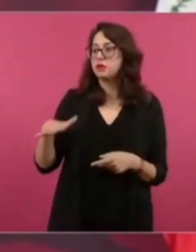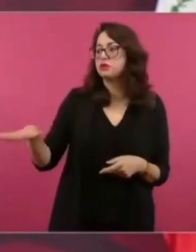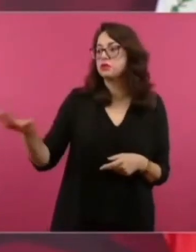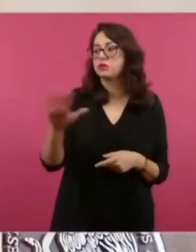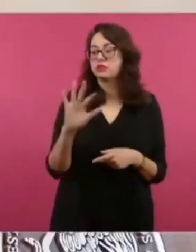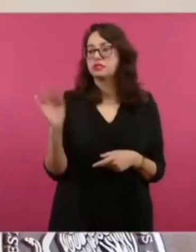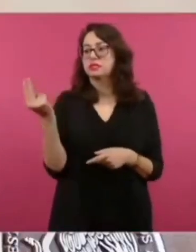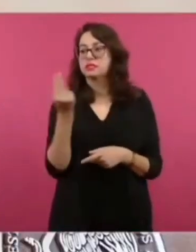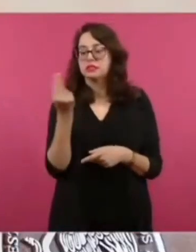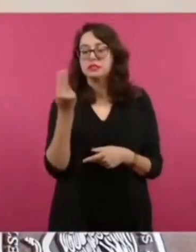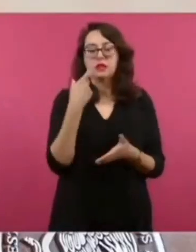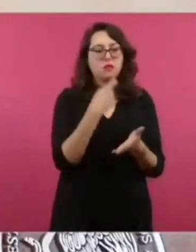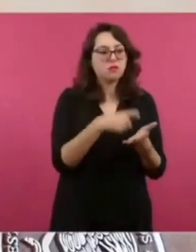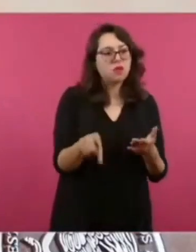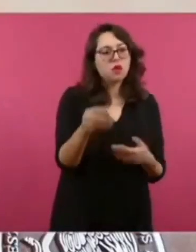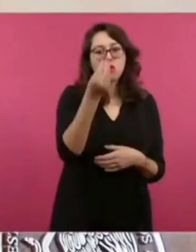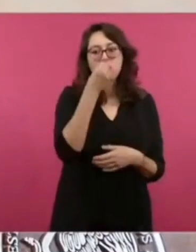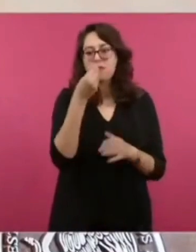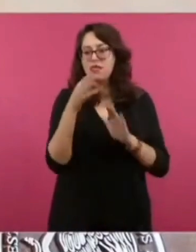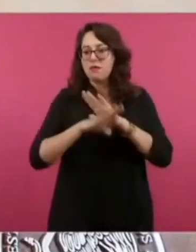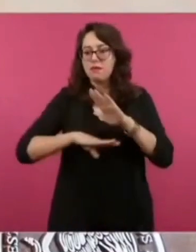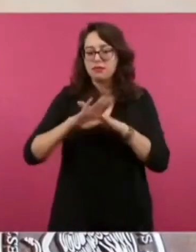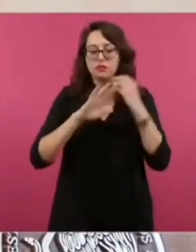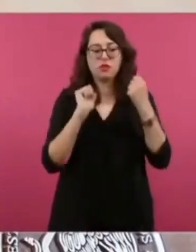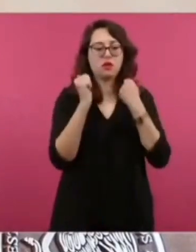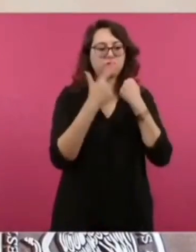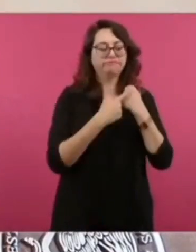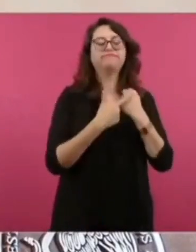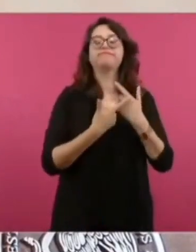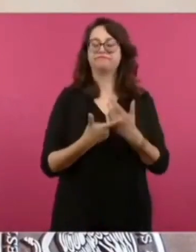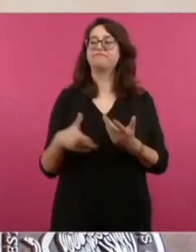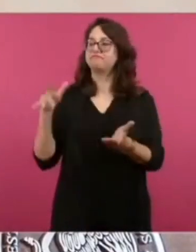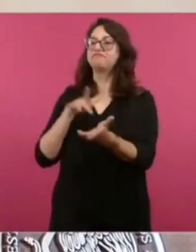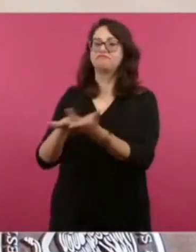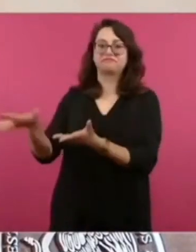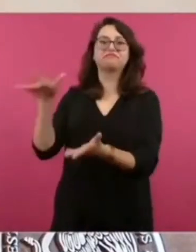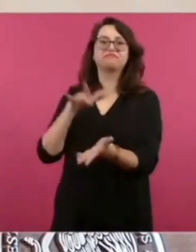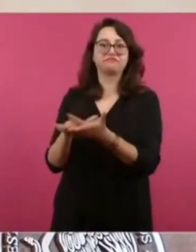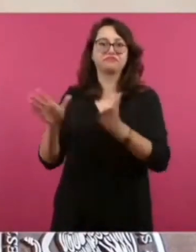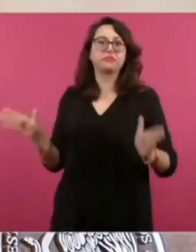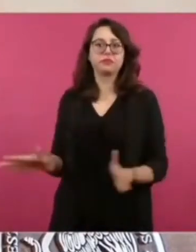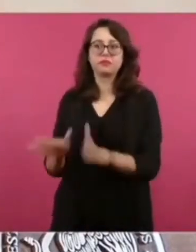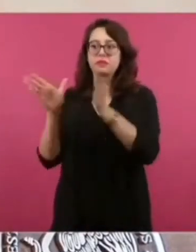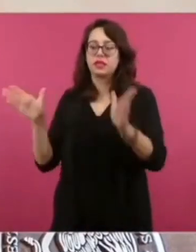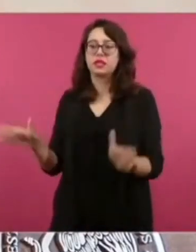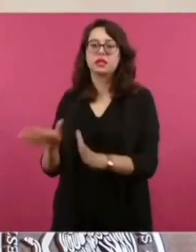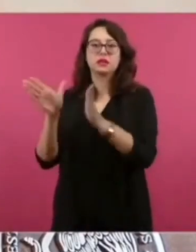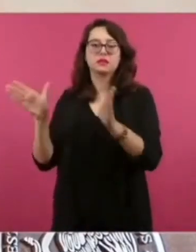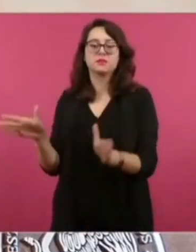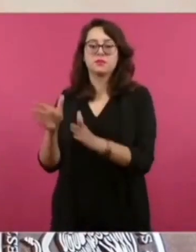Entonces, no solo continuamos apoyando abajo, sino reforzamos,